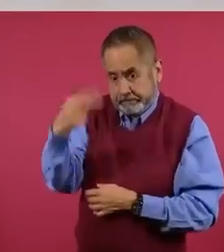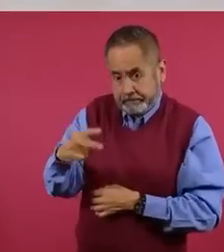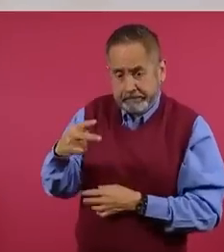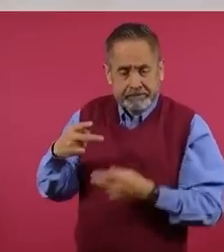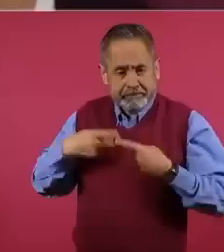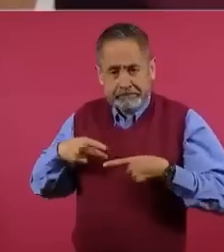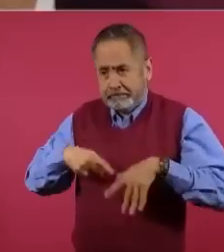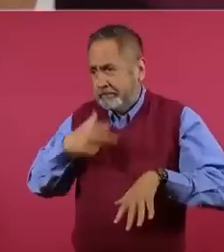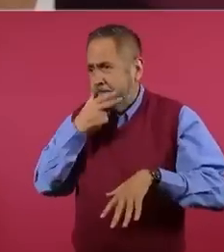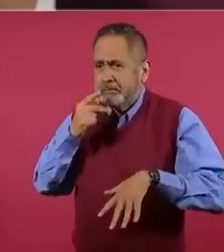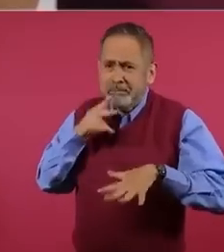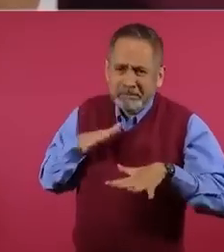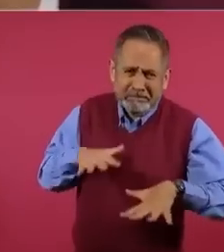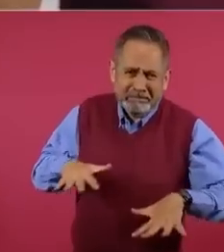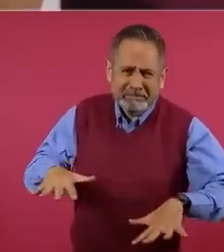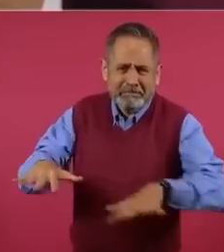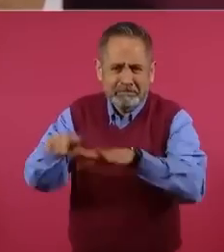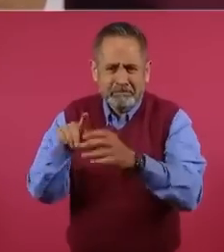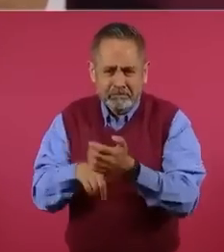vivimos